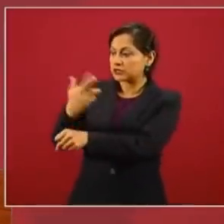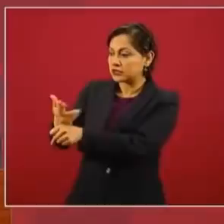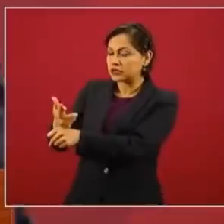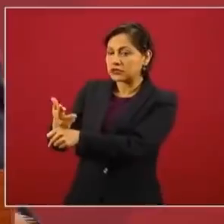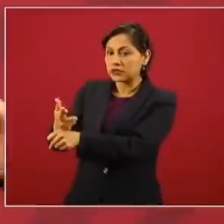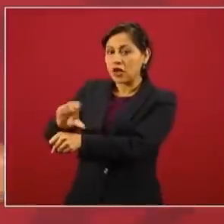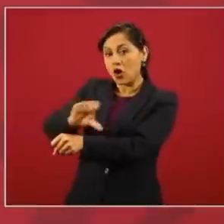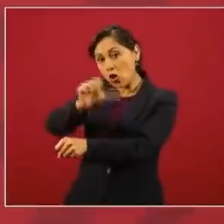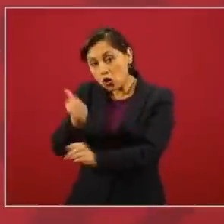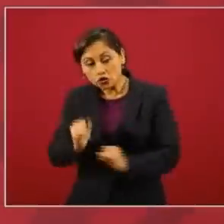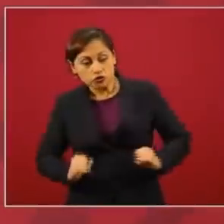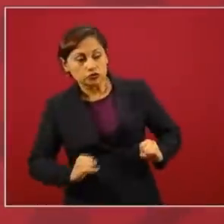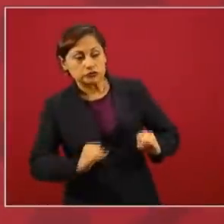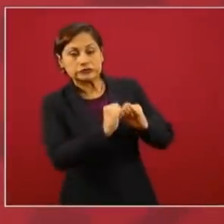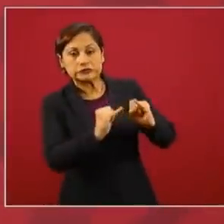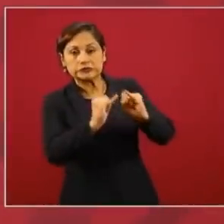338 fideicomisos.